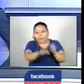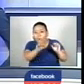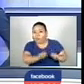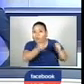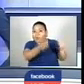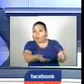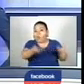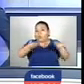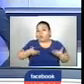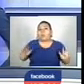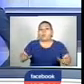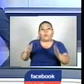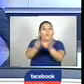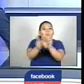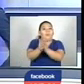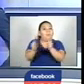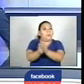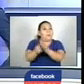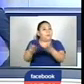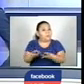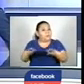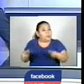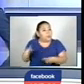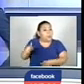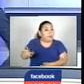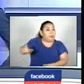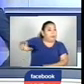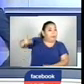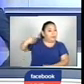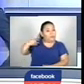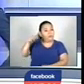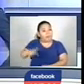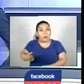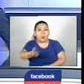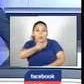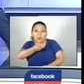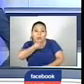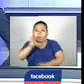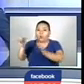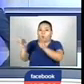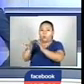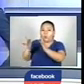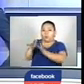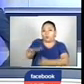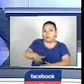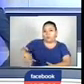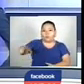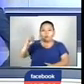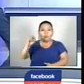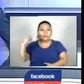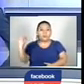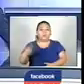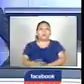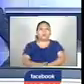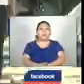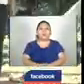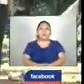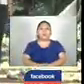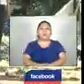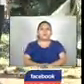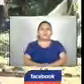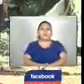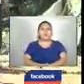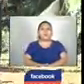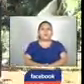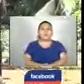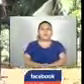para solventar múltiples problemas que han tenido por años. Nuestro canal aliado en el oriente del país nos informa.